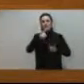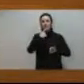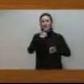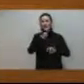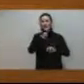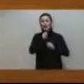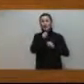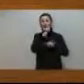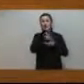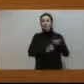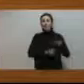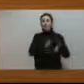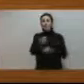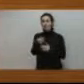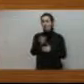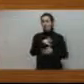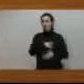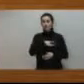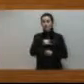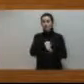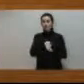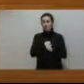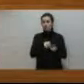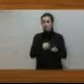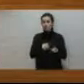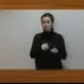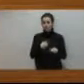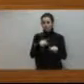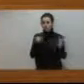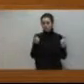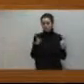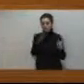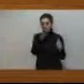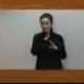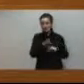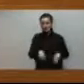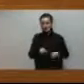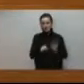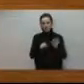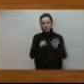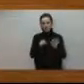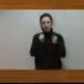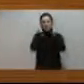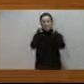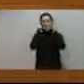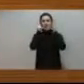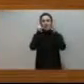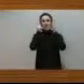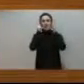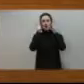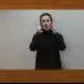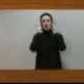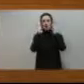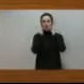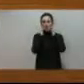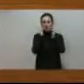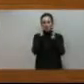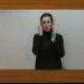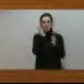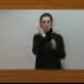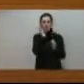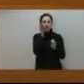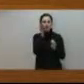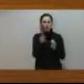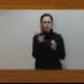informes de los funcionarios públicos que desvelan irregularidades graves en la gestión? Y usted mismo, en